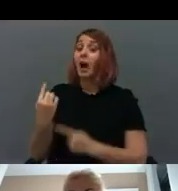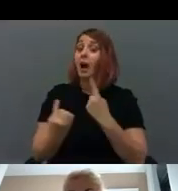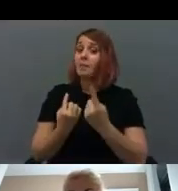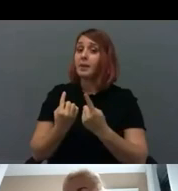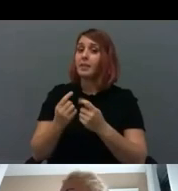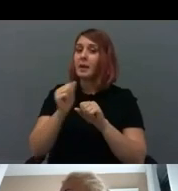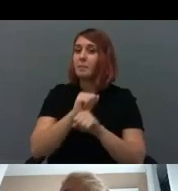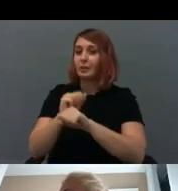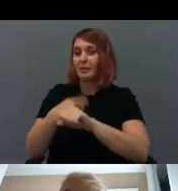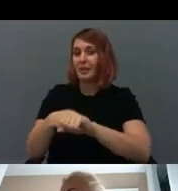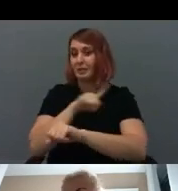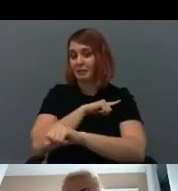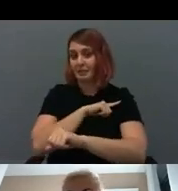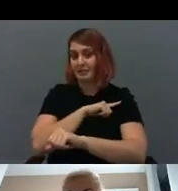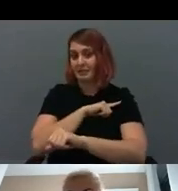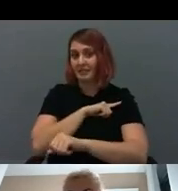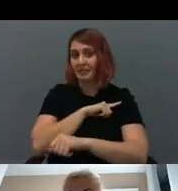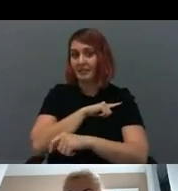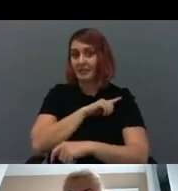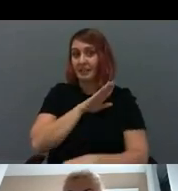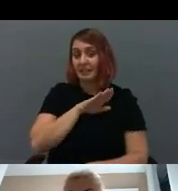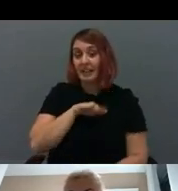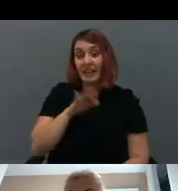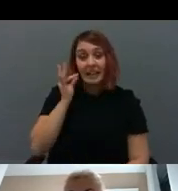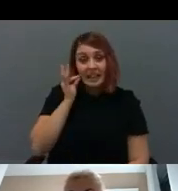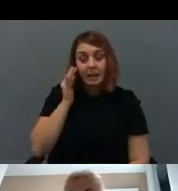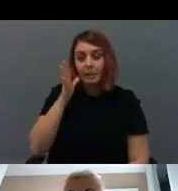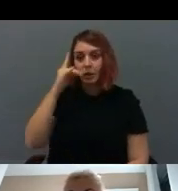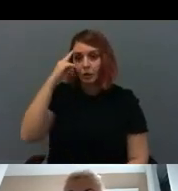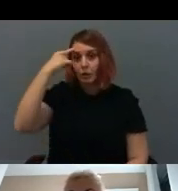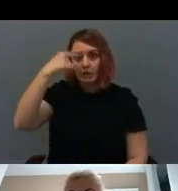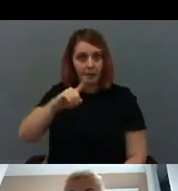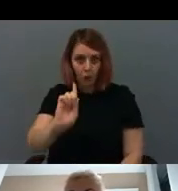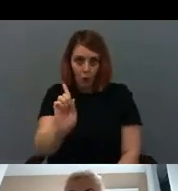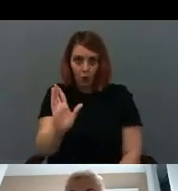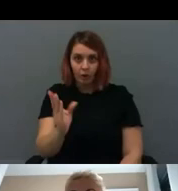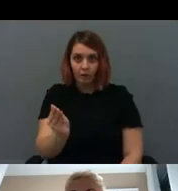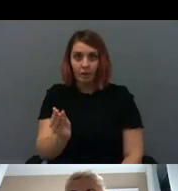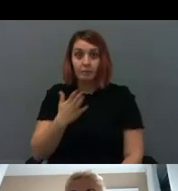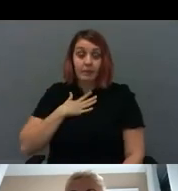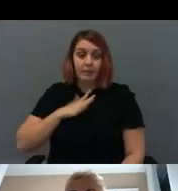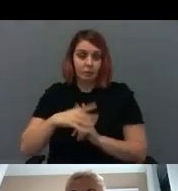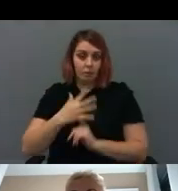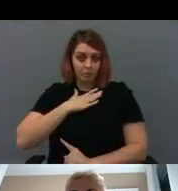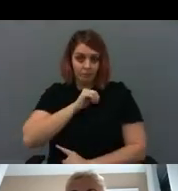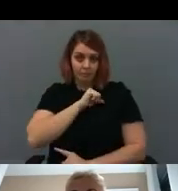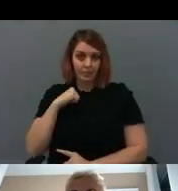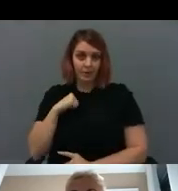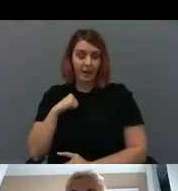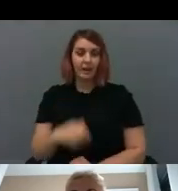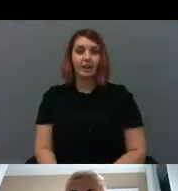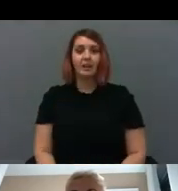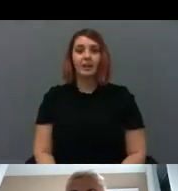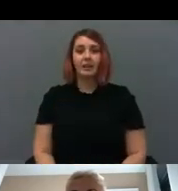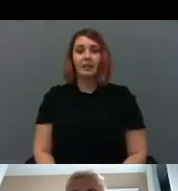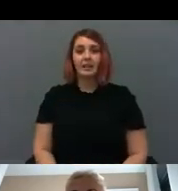en sobreproteger a la niña, pero no lo he hecho, vamos, conscientemente me refiero. En mi caso personal, no sé. Yo en